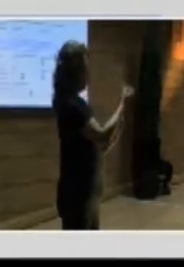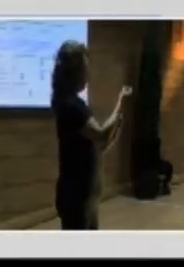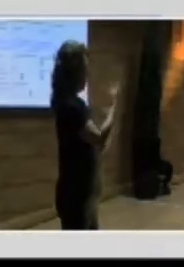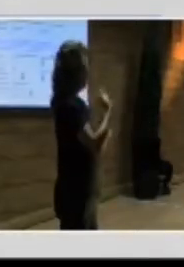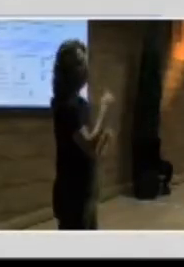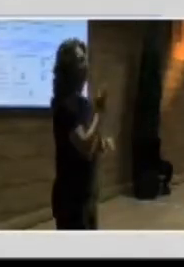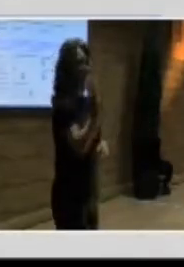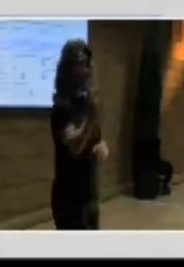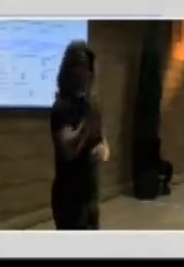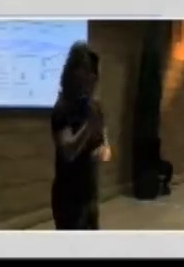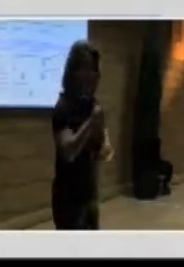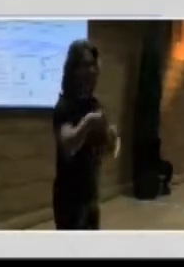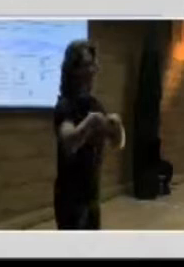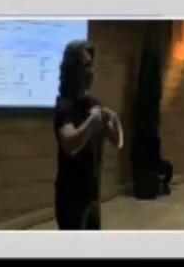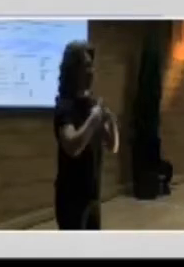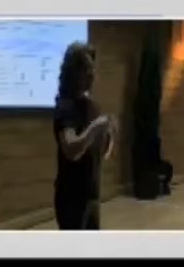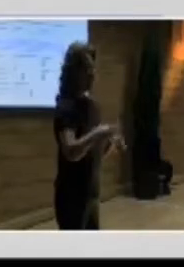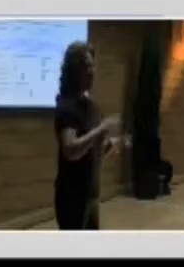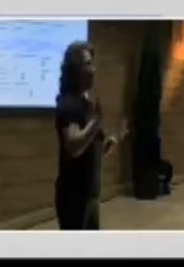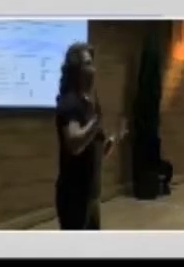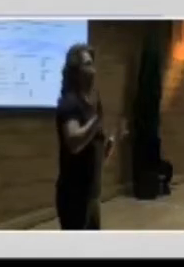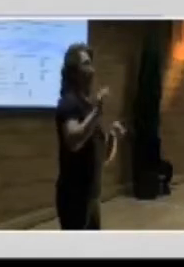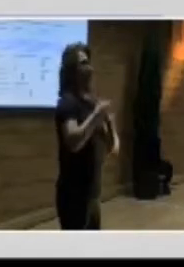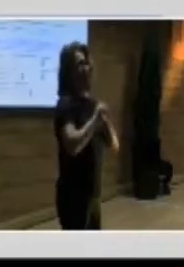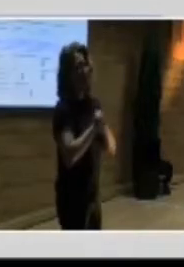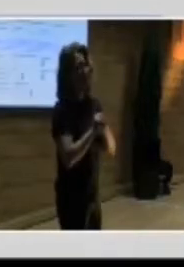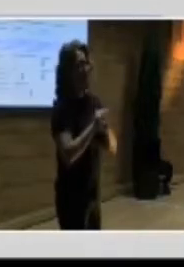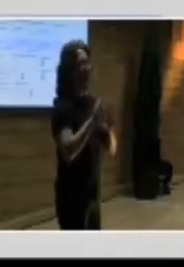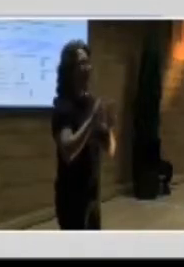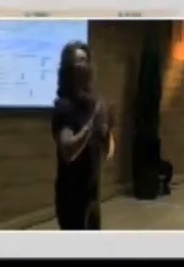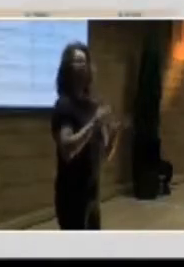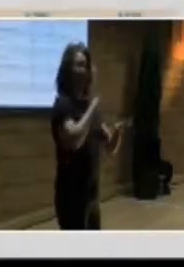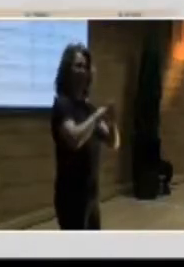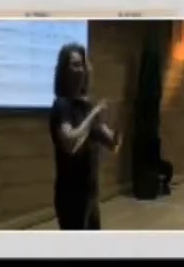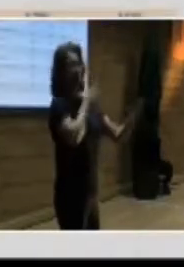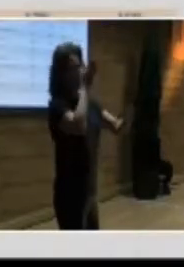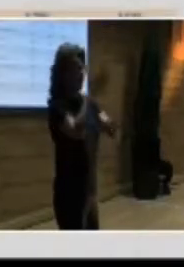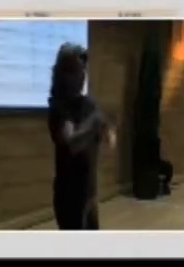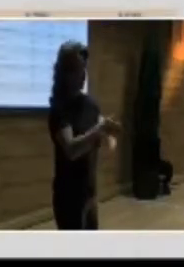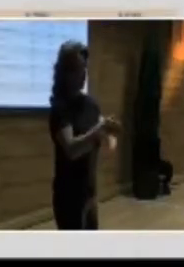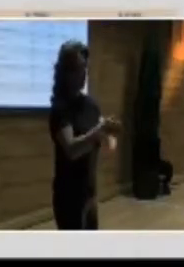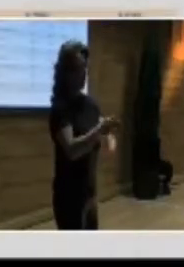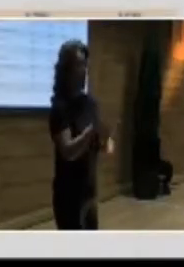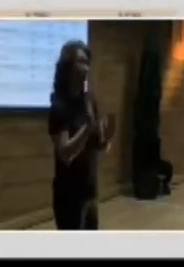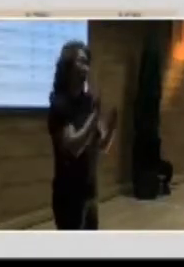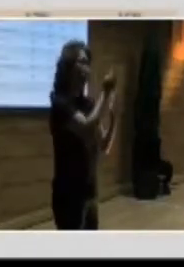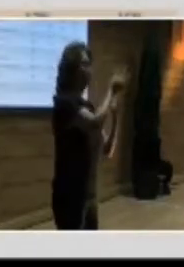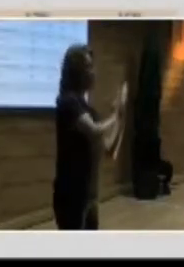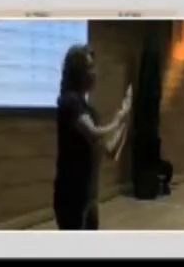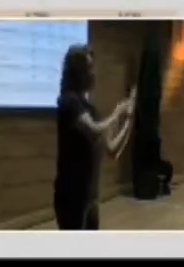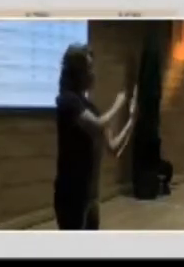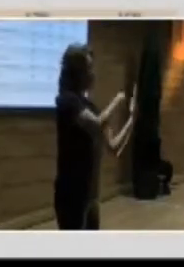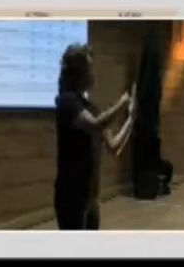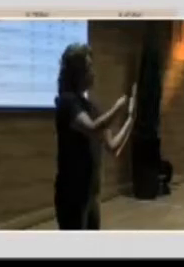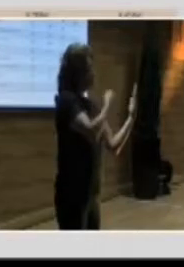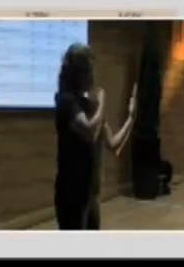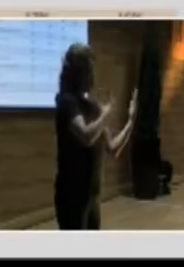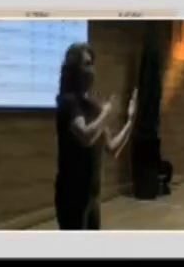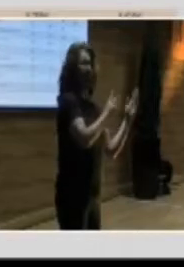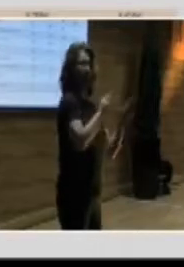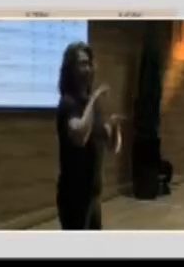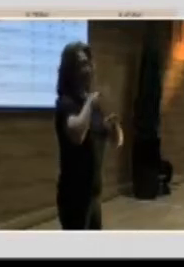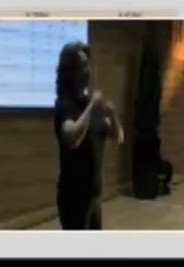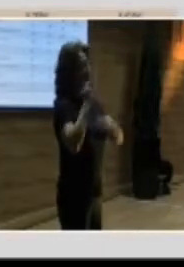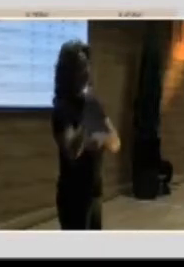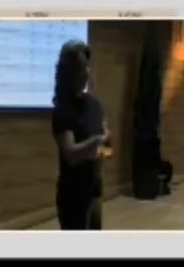su familiar o a su amigo al médico, o no, tranquilo, que en principio parece que no hay ningún problema. Otro motivo